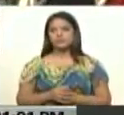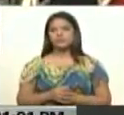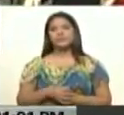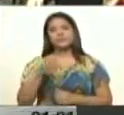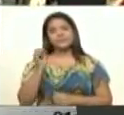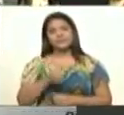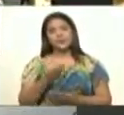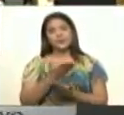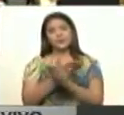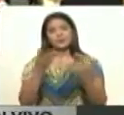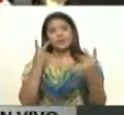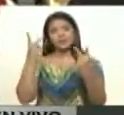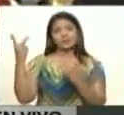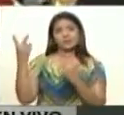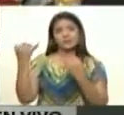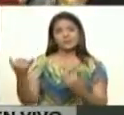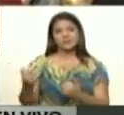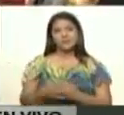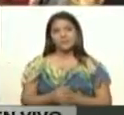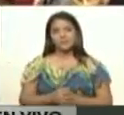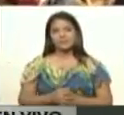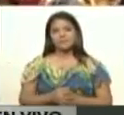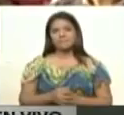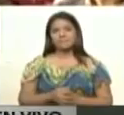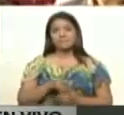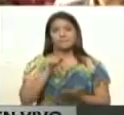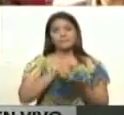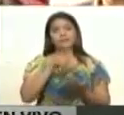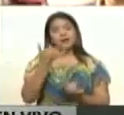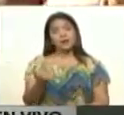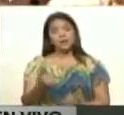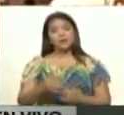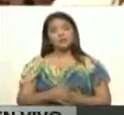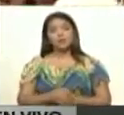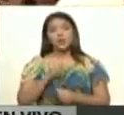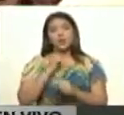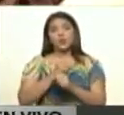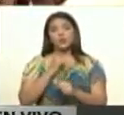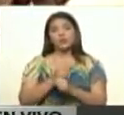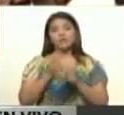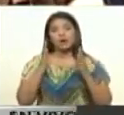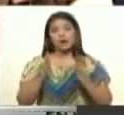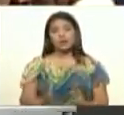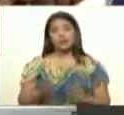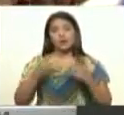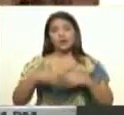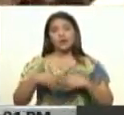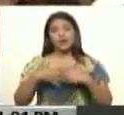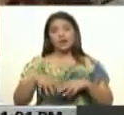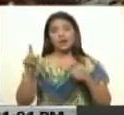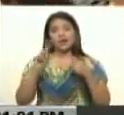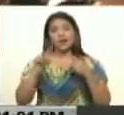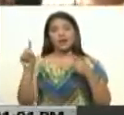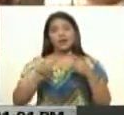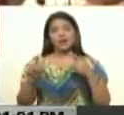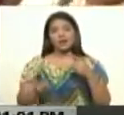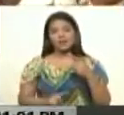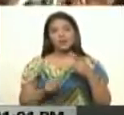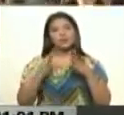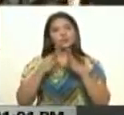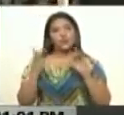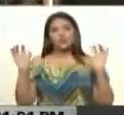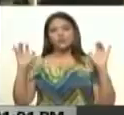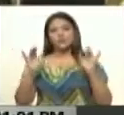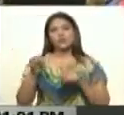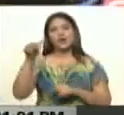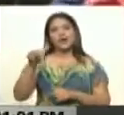de Televisión, ustedes escuchan la voz de los protagonistas en esta oportunidad, los trabajadores del sector eléctrico, quienes han llegado hasta acá,